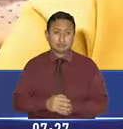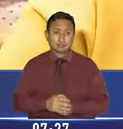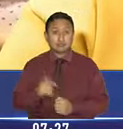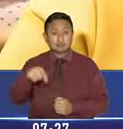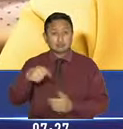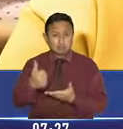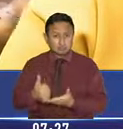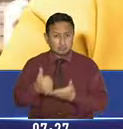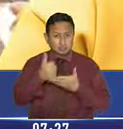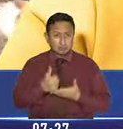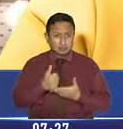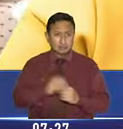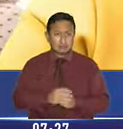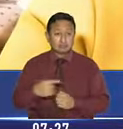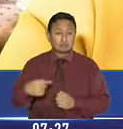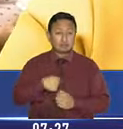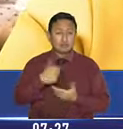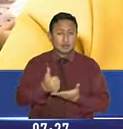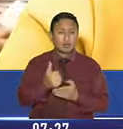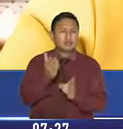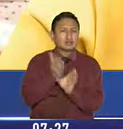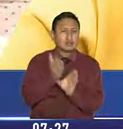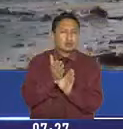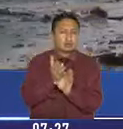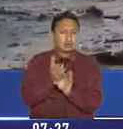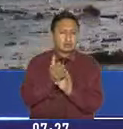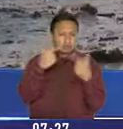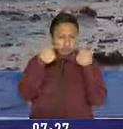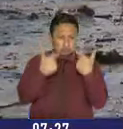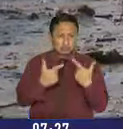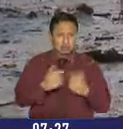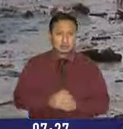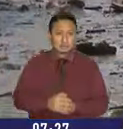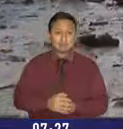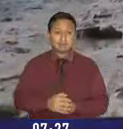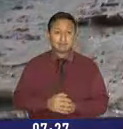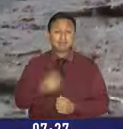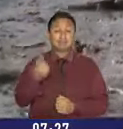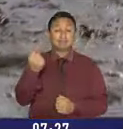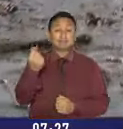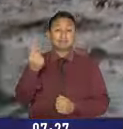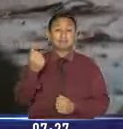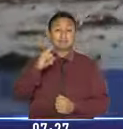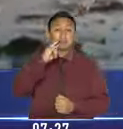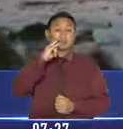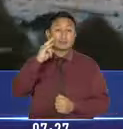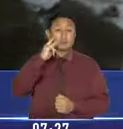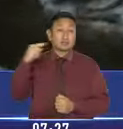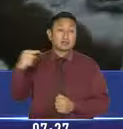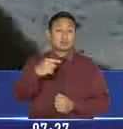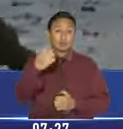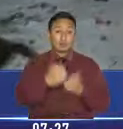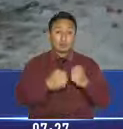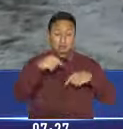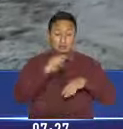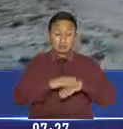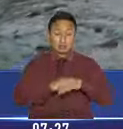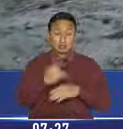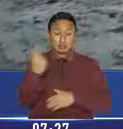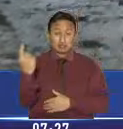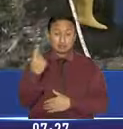y estar con seguimiento. En cuanto a las ayudas económicas para los niños que resultaron huérfanos por el aluvión, Fernando Sánchez, secretario de